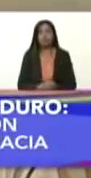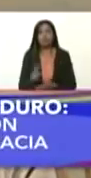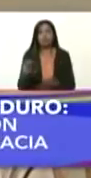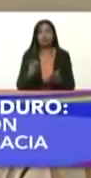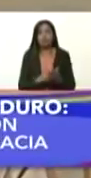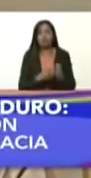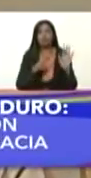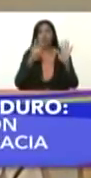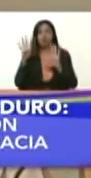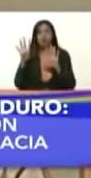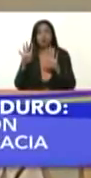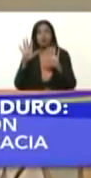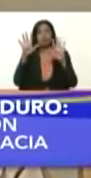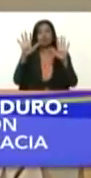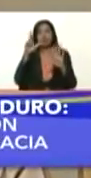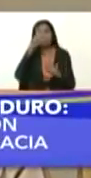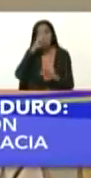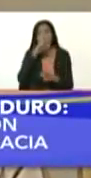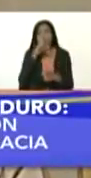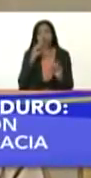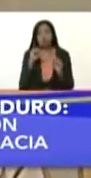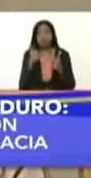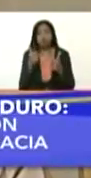2009, correcto. Hace 10 años.